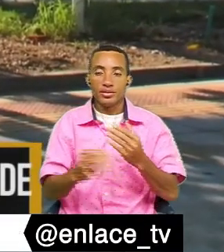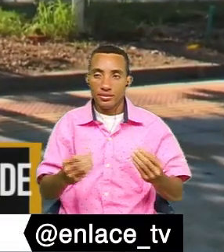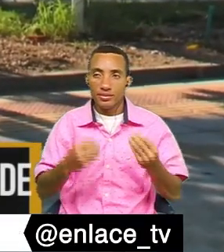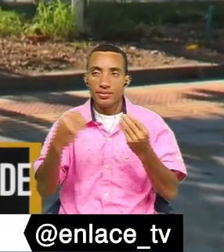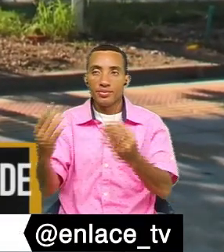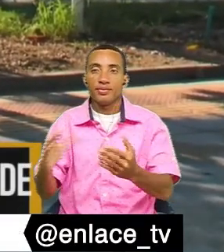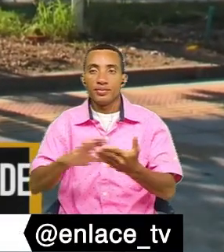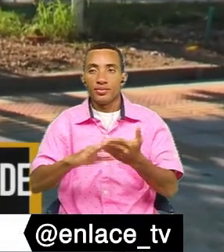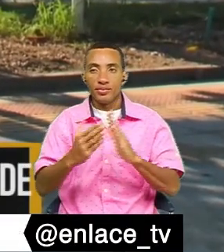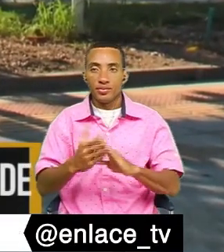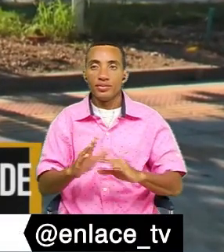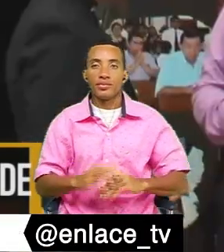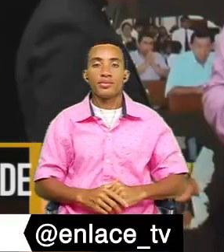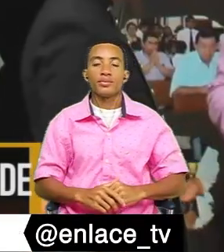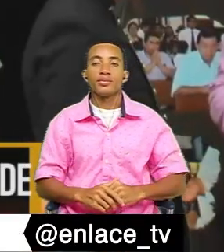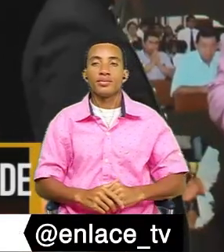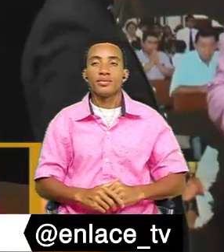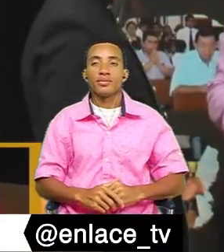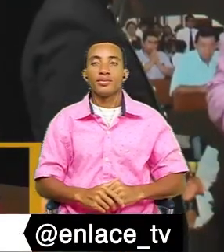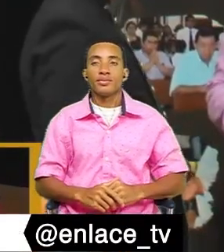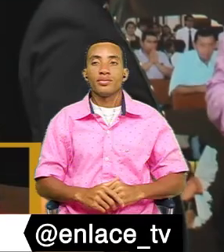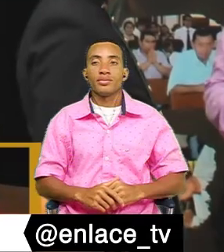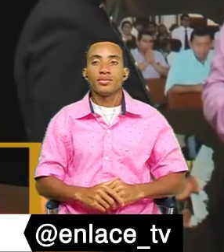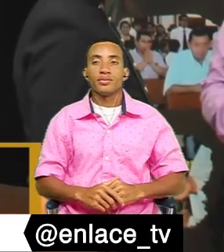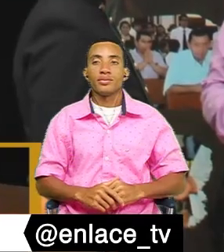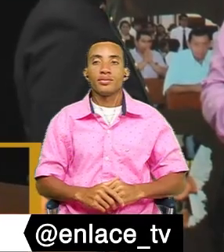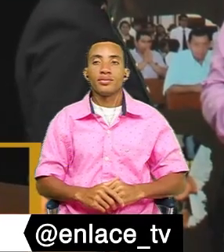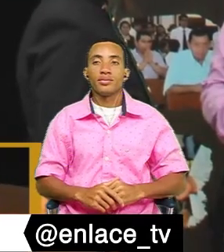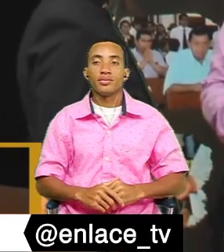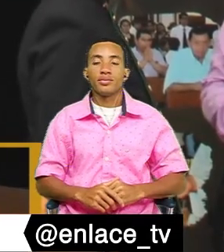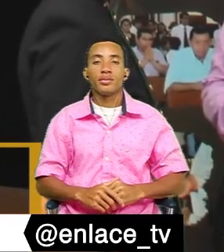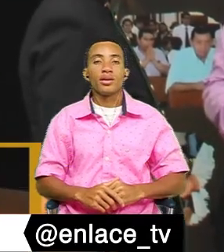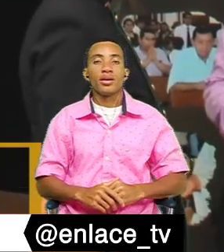comunidad de manera satisfactoria. Pero todas las